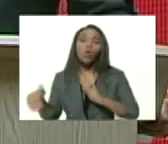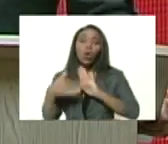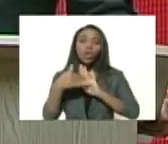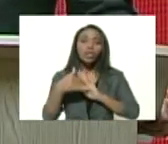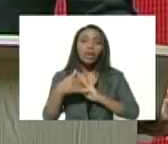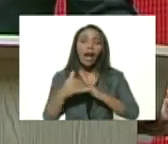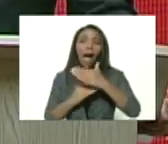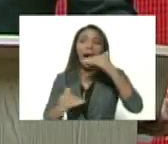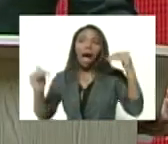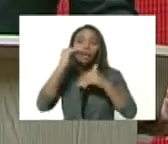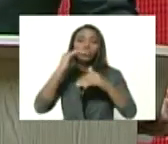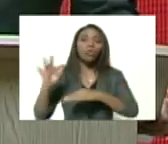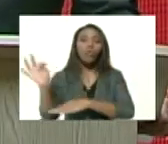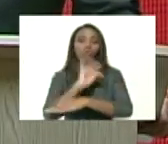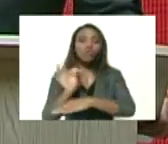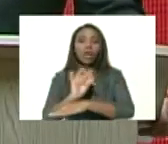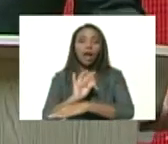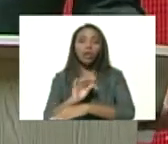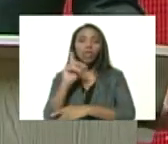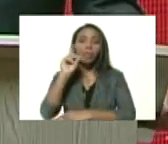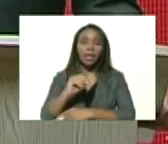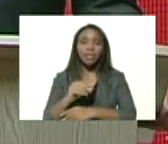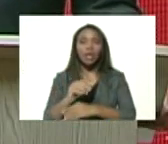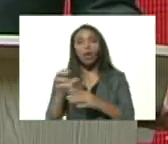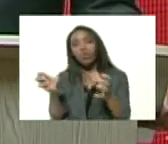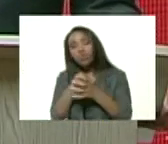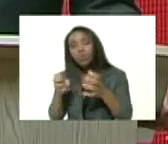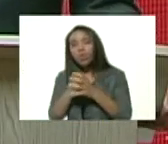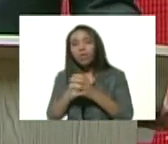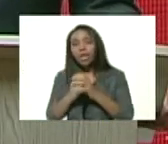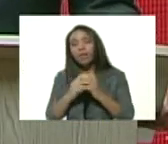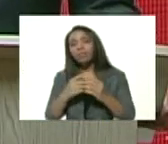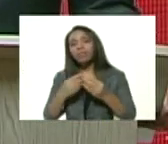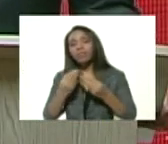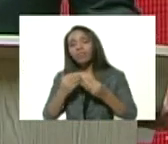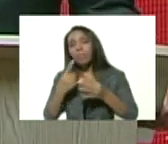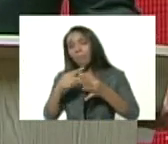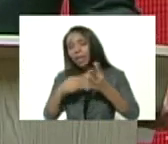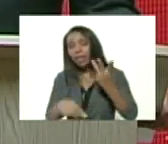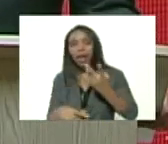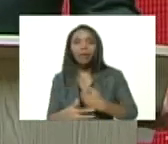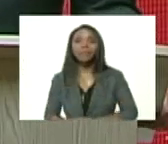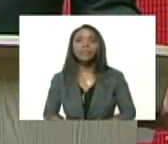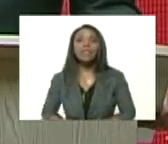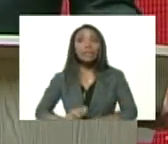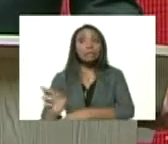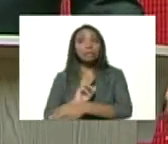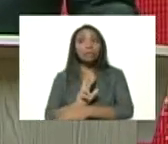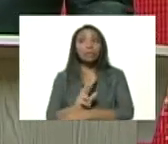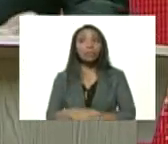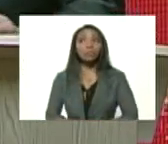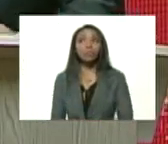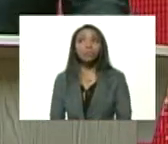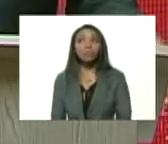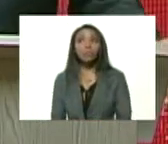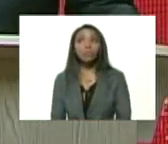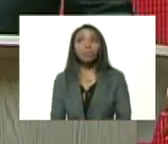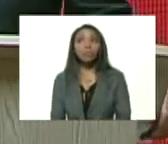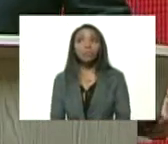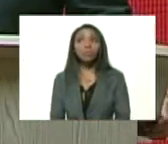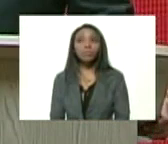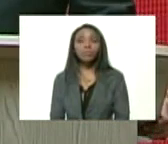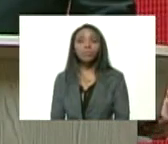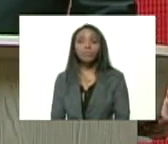y también la colocación de aparatos explosivos. Rápidamente se